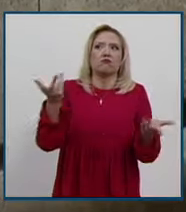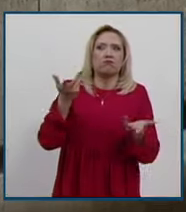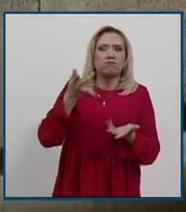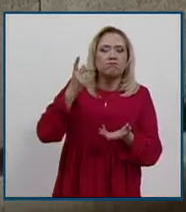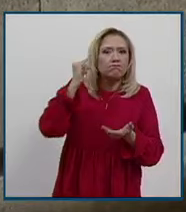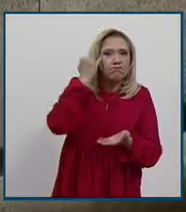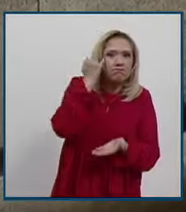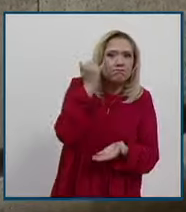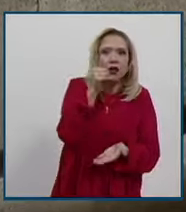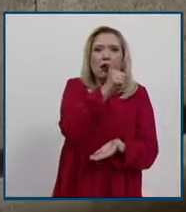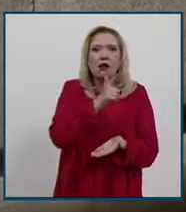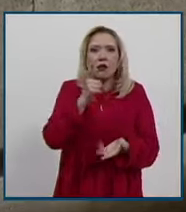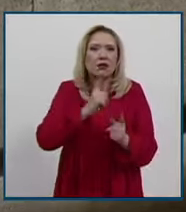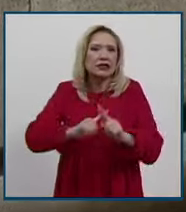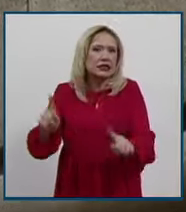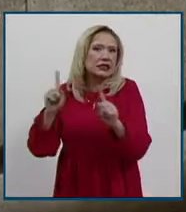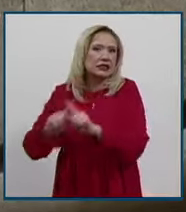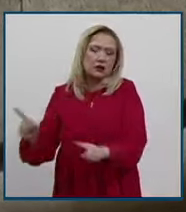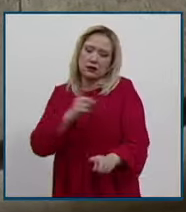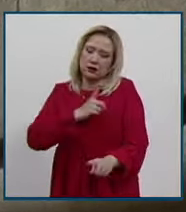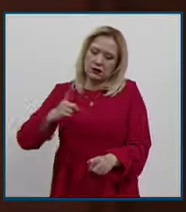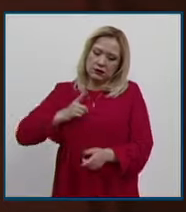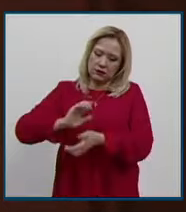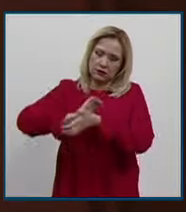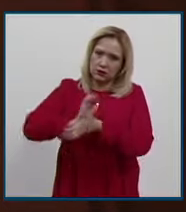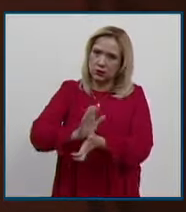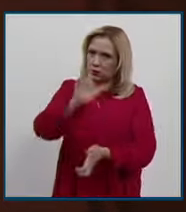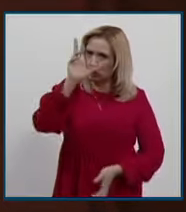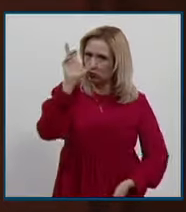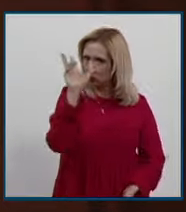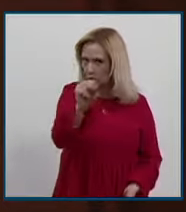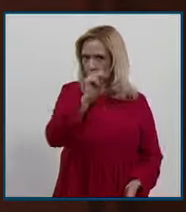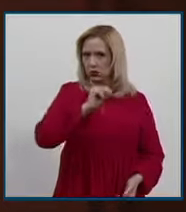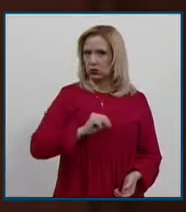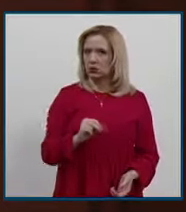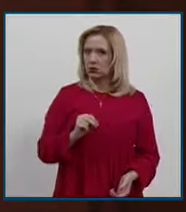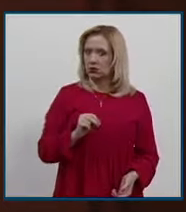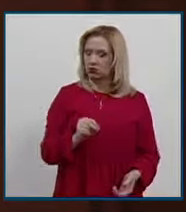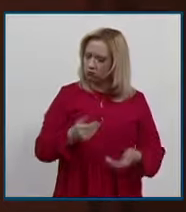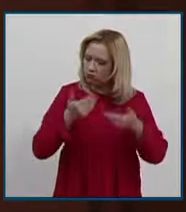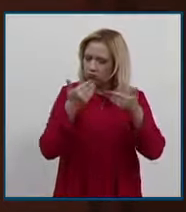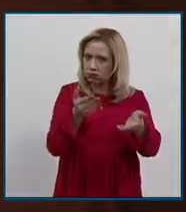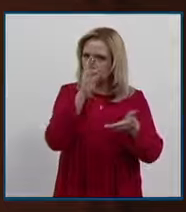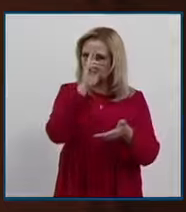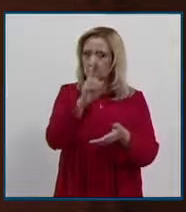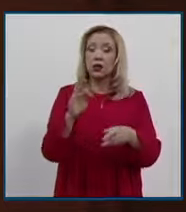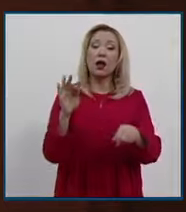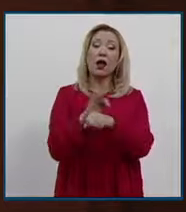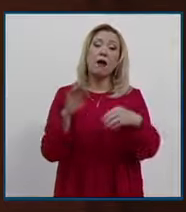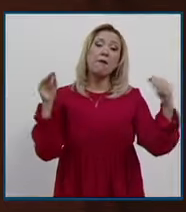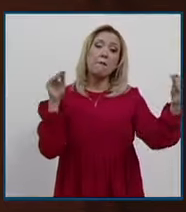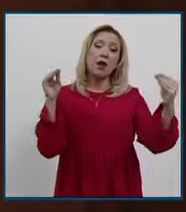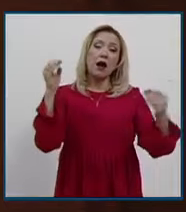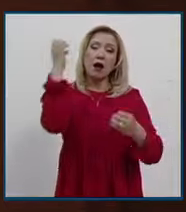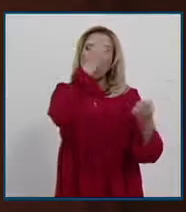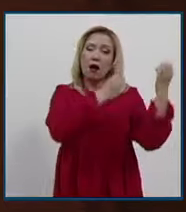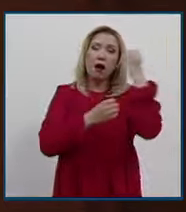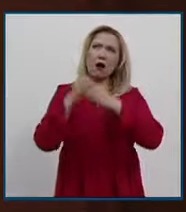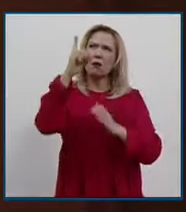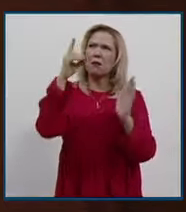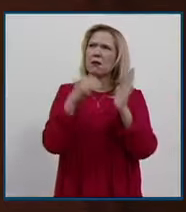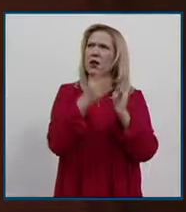igualdad y no discriminación de las personas la primera sala ha determinado en el amparo directo en revisión